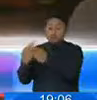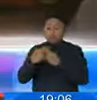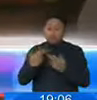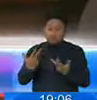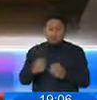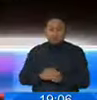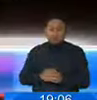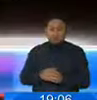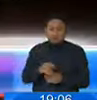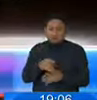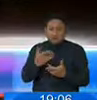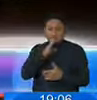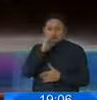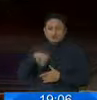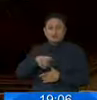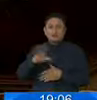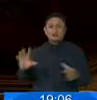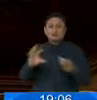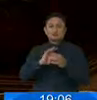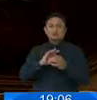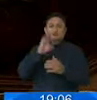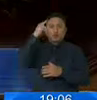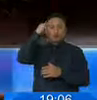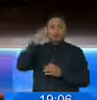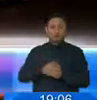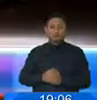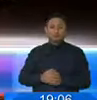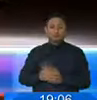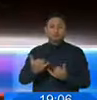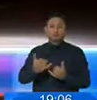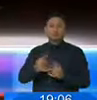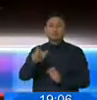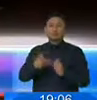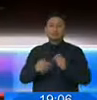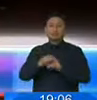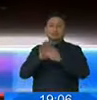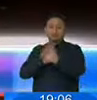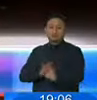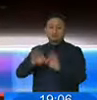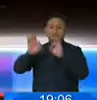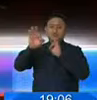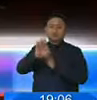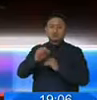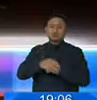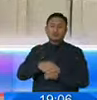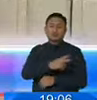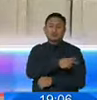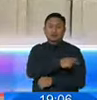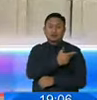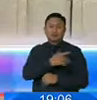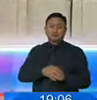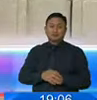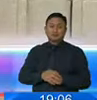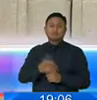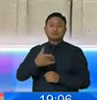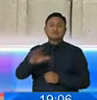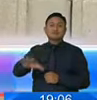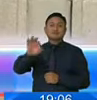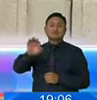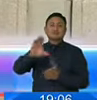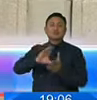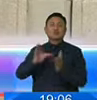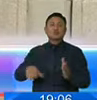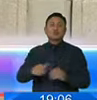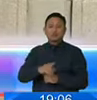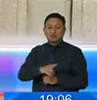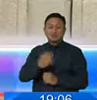tenían vínculos directos. Y que será necesario que quienes reemplacen en esos cargos a los cesados vocales sean escogidos entre ciudadanos